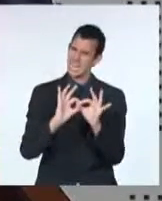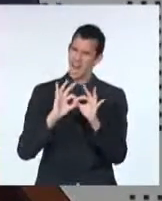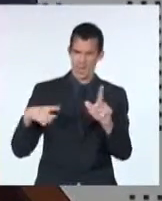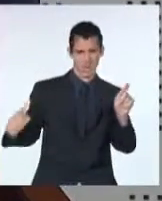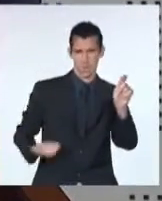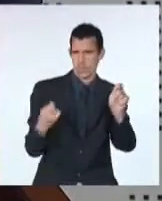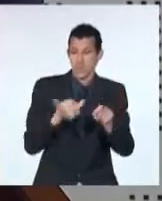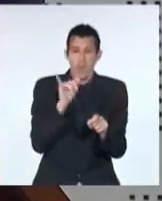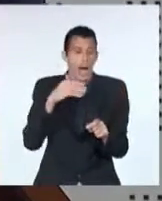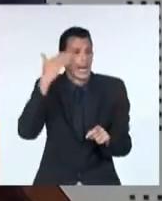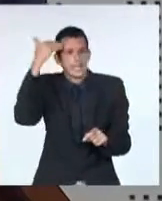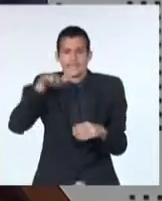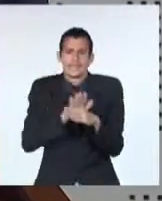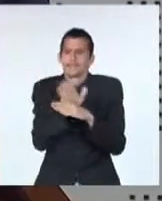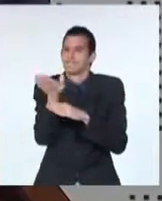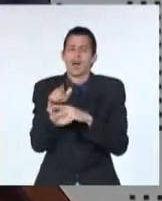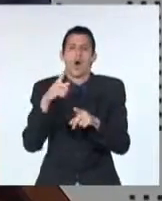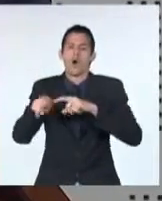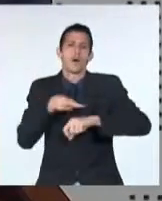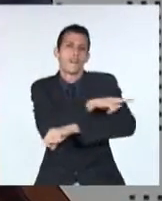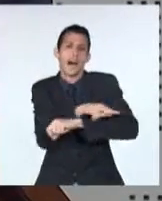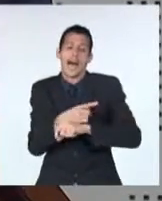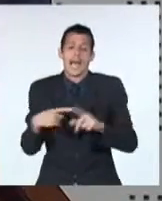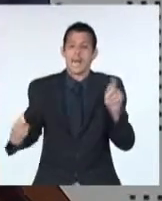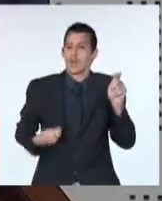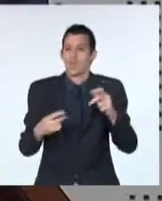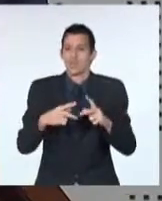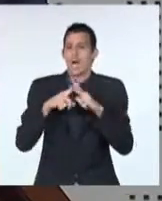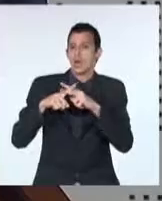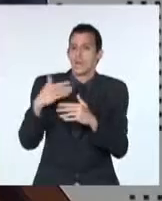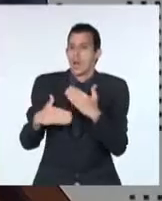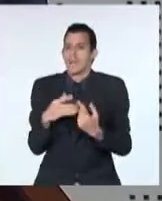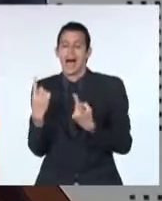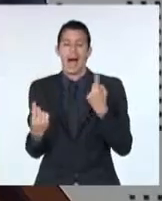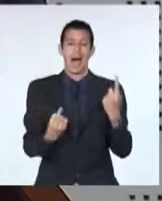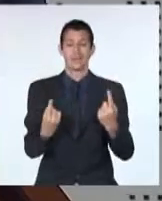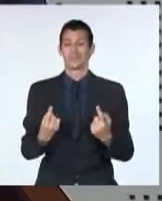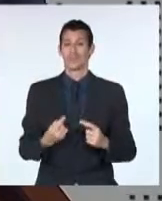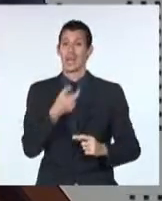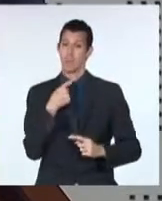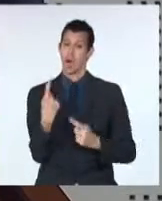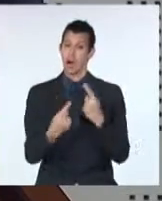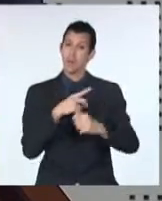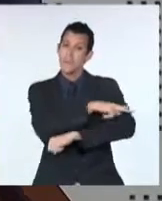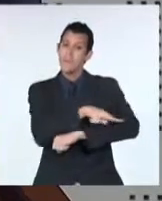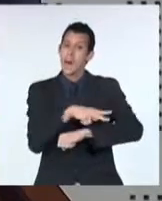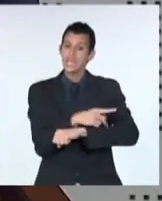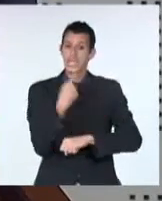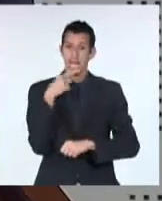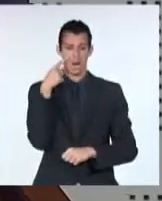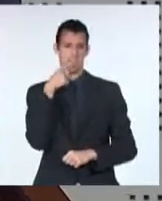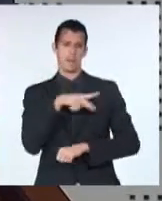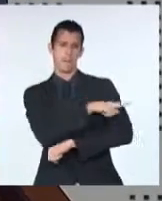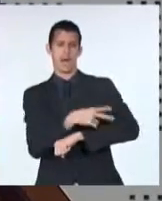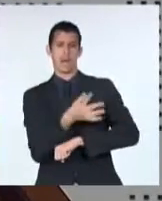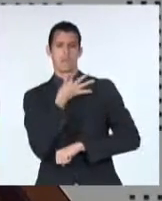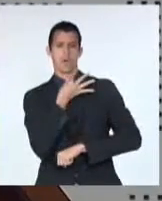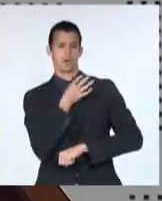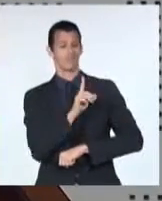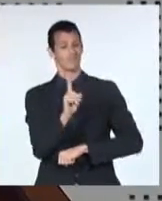de transformar las reglas injustas y anacrónicas que rigen las relaciones económicas internacionales,